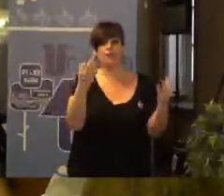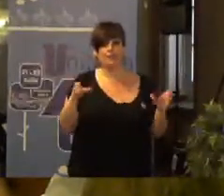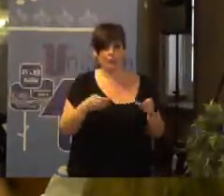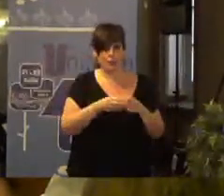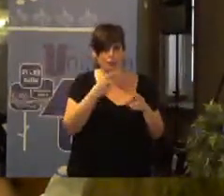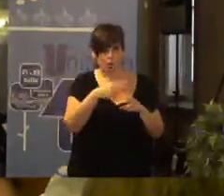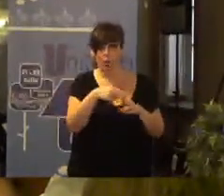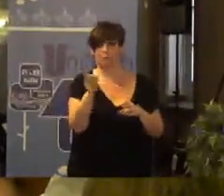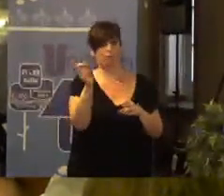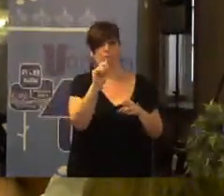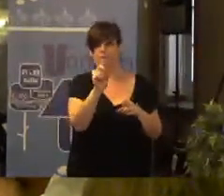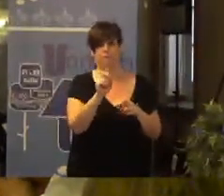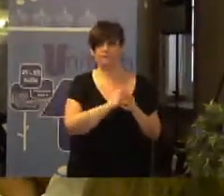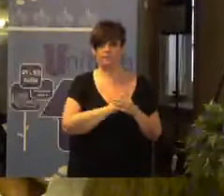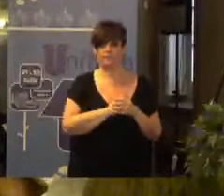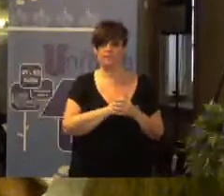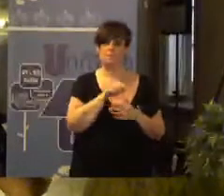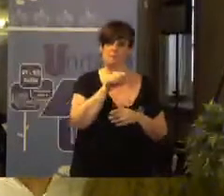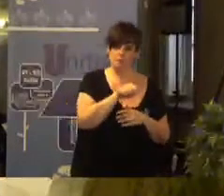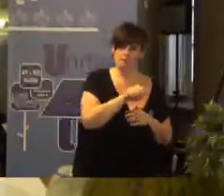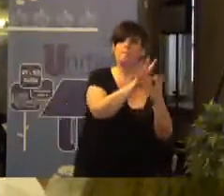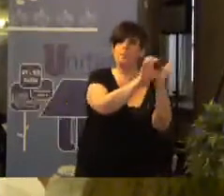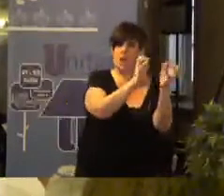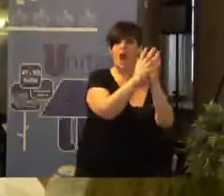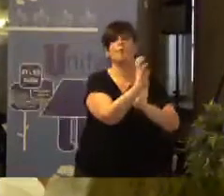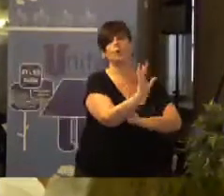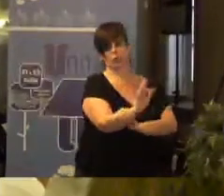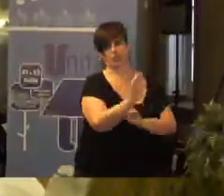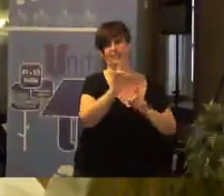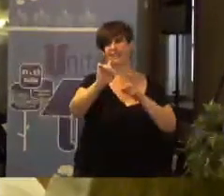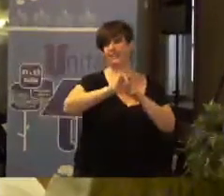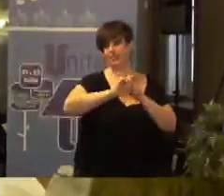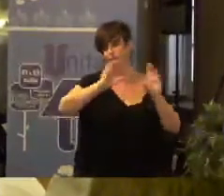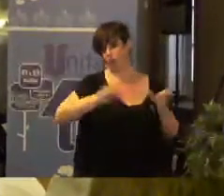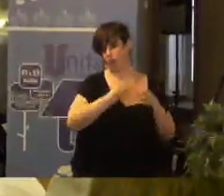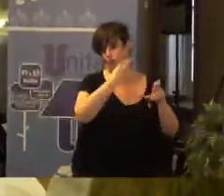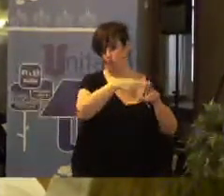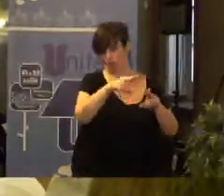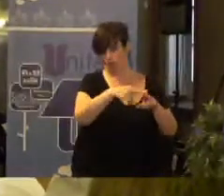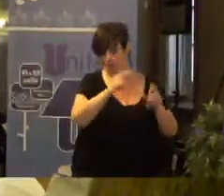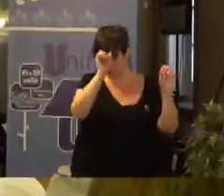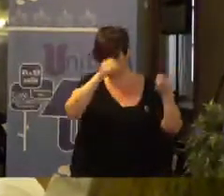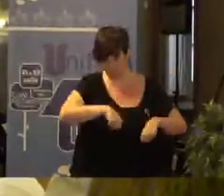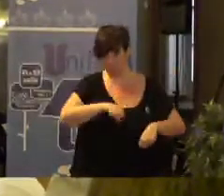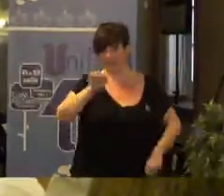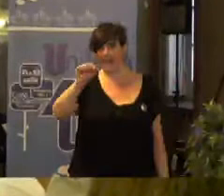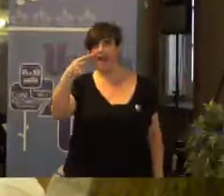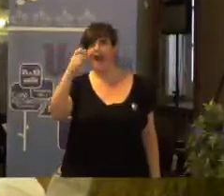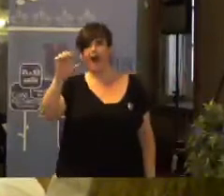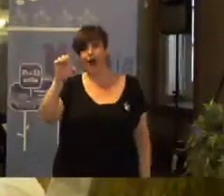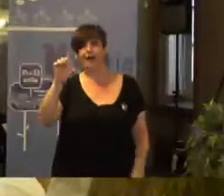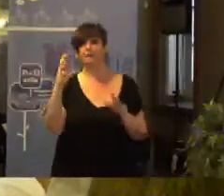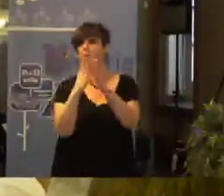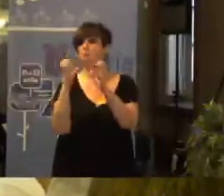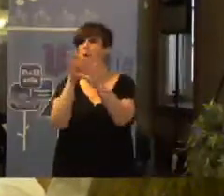políticos. O que se logra con eso son acordos de partidos políticos. De acordo? A AGE era un acordo